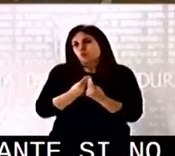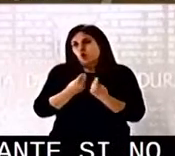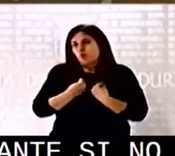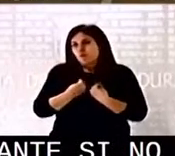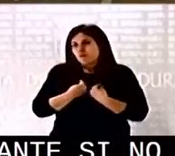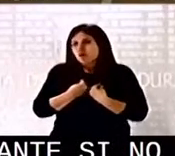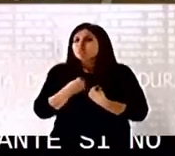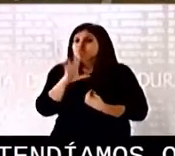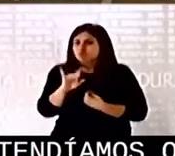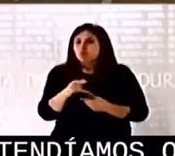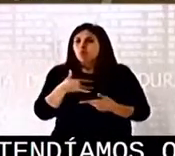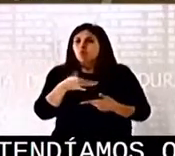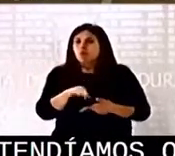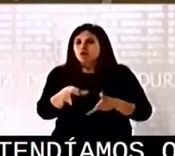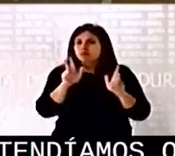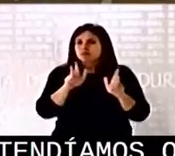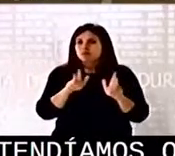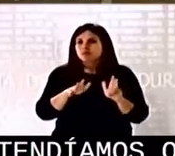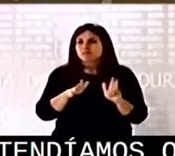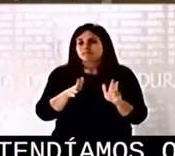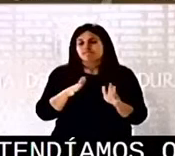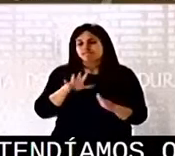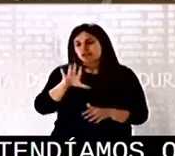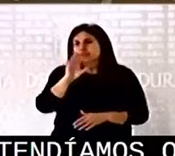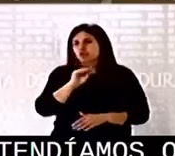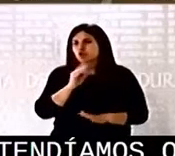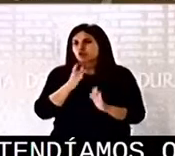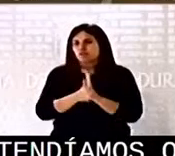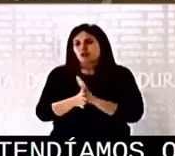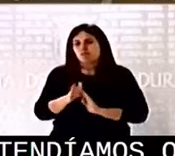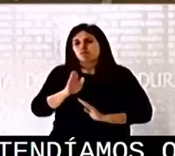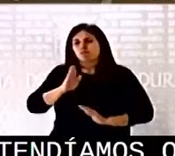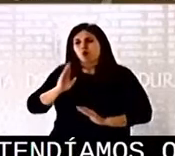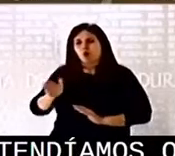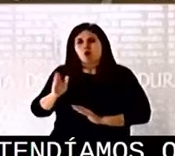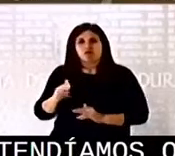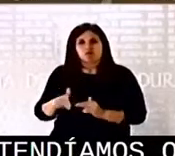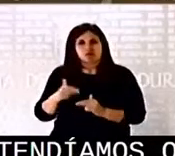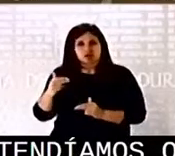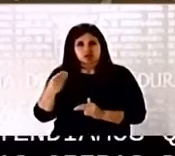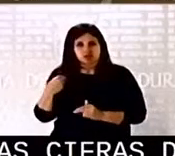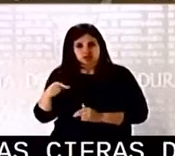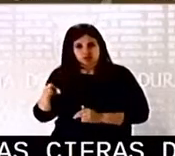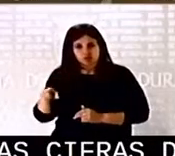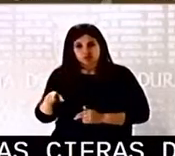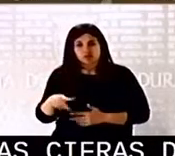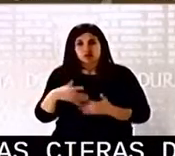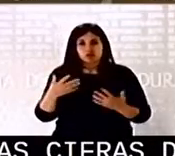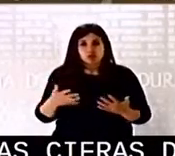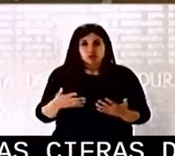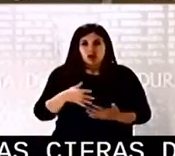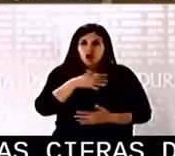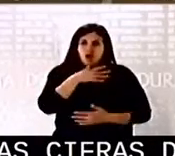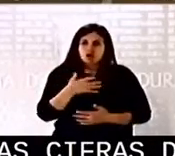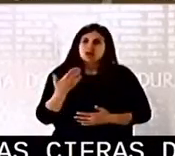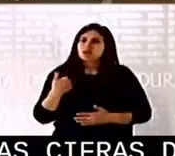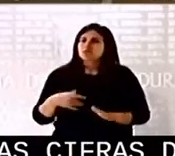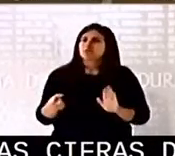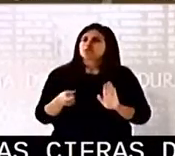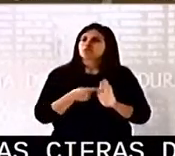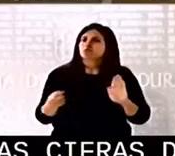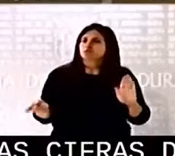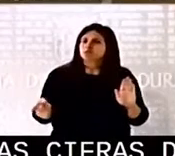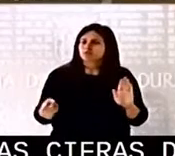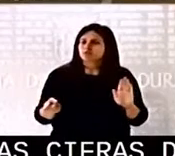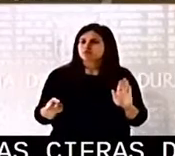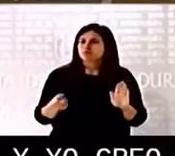Entendíamos que eso era un agravio para el sector. Con las cifras de incidencia actuales lo podemos levantar y